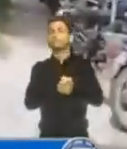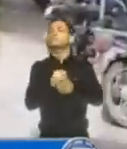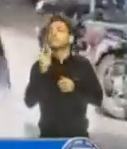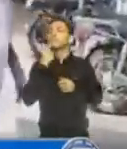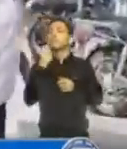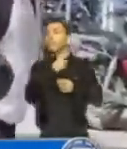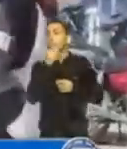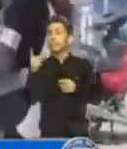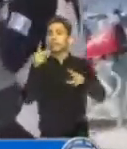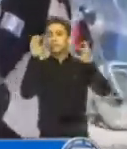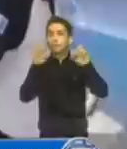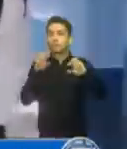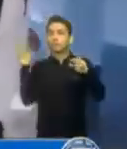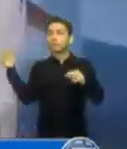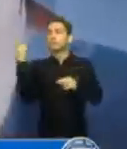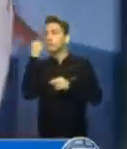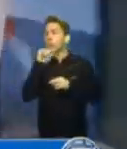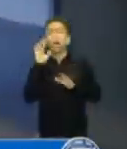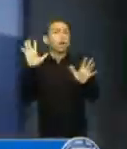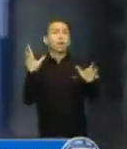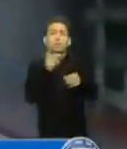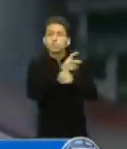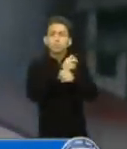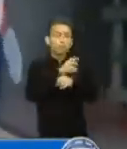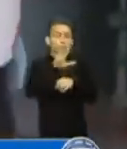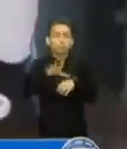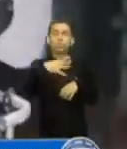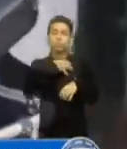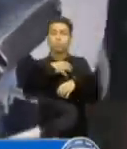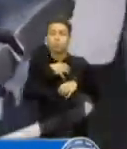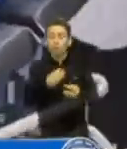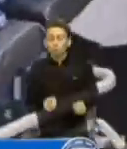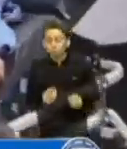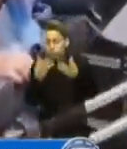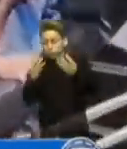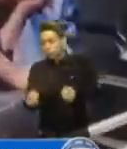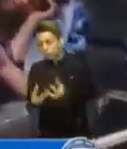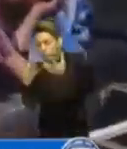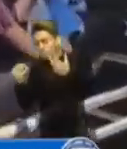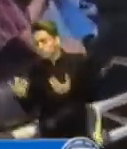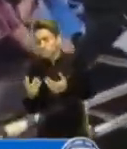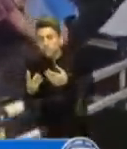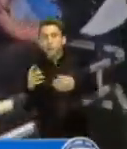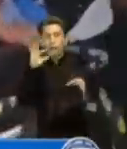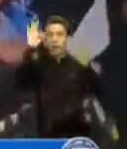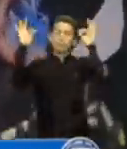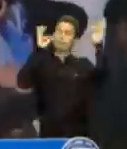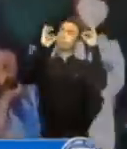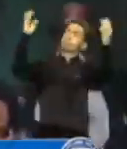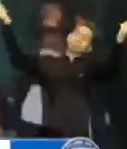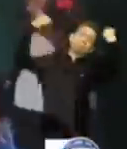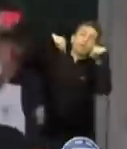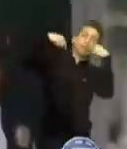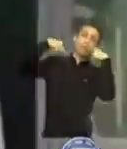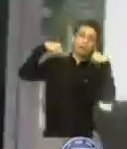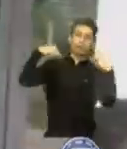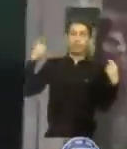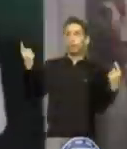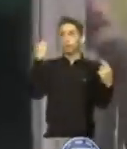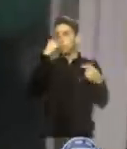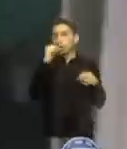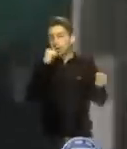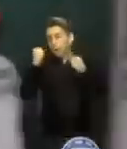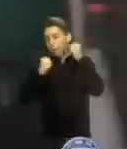extraoficiales, la fémina se encontraba supervisando sus cultivos de la localidad cuando un enjambre de abejas atacó a la mujer, por lo que tuvo que salir del área